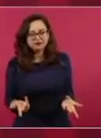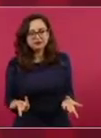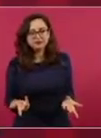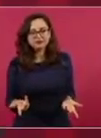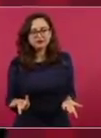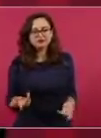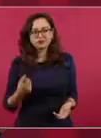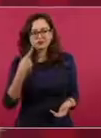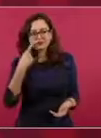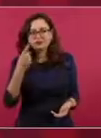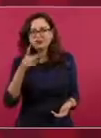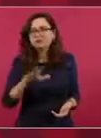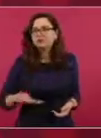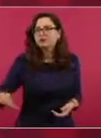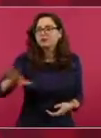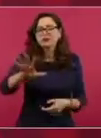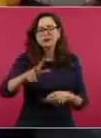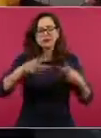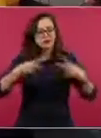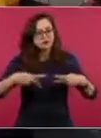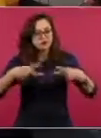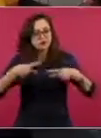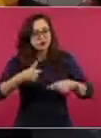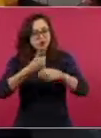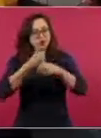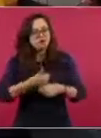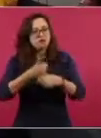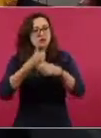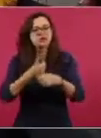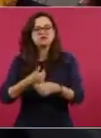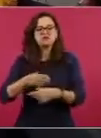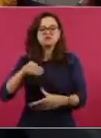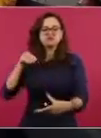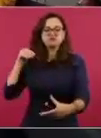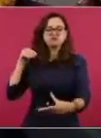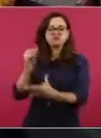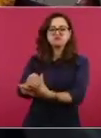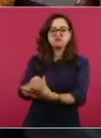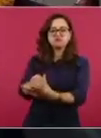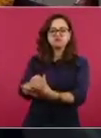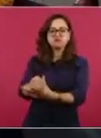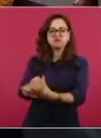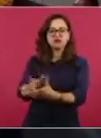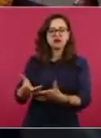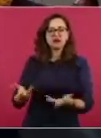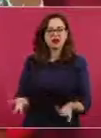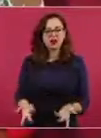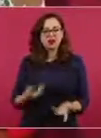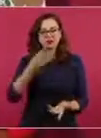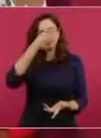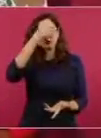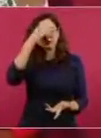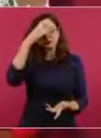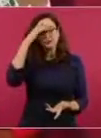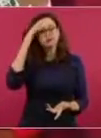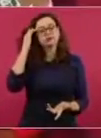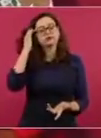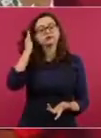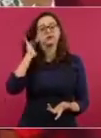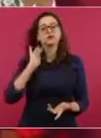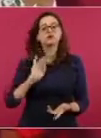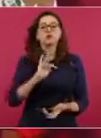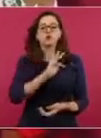el sufrimiento de los pueblos. Este es un caso claro de